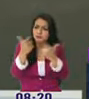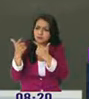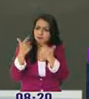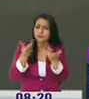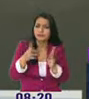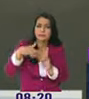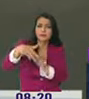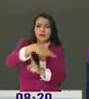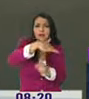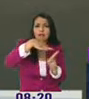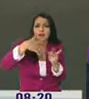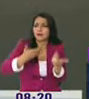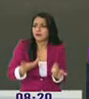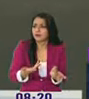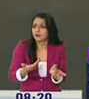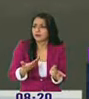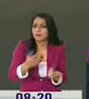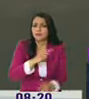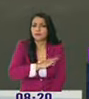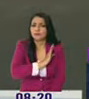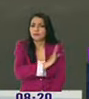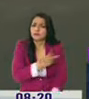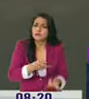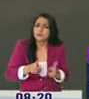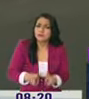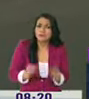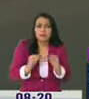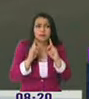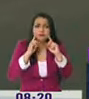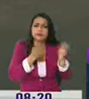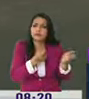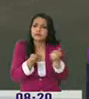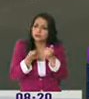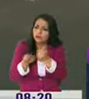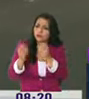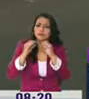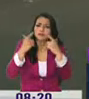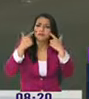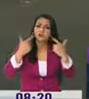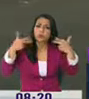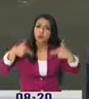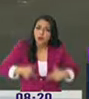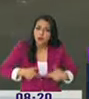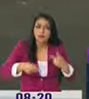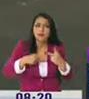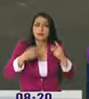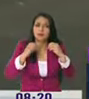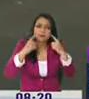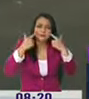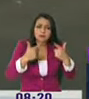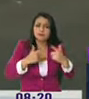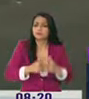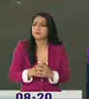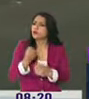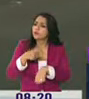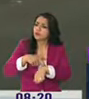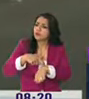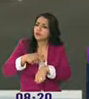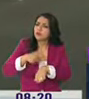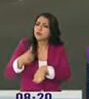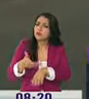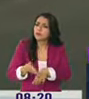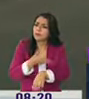parque metropolitano, que es nuestro vecino, también haya más control, más guardias, más vigilancia. ¿Hace cuánto